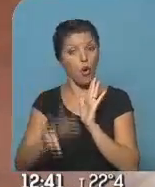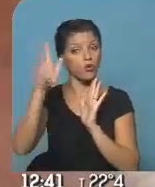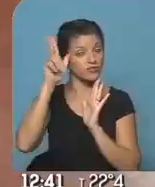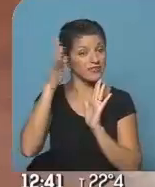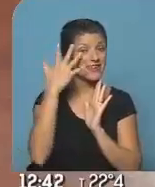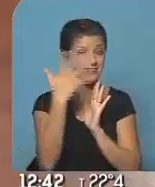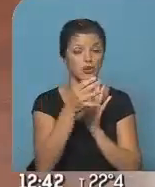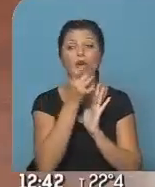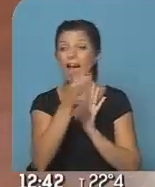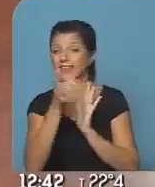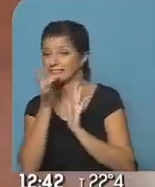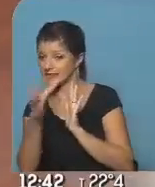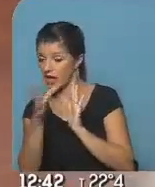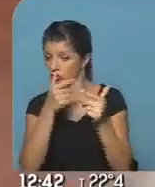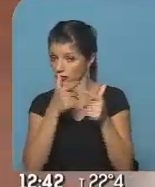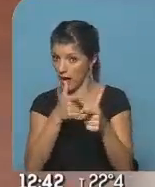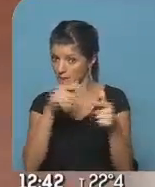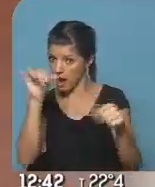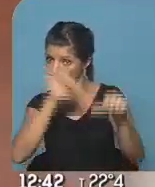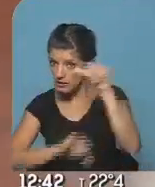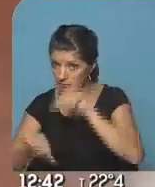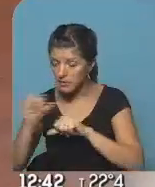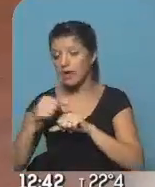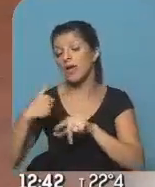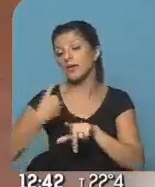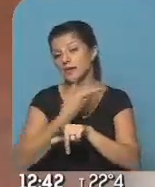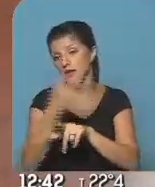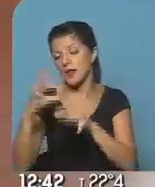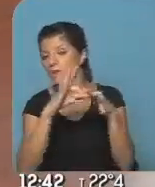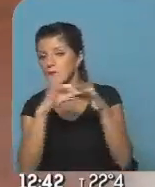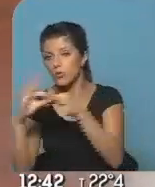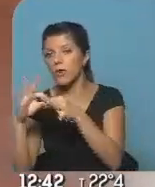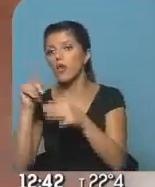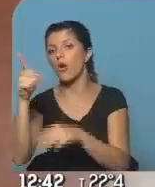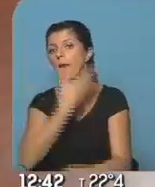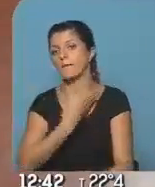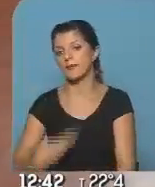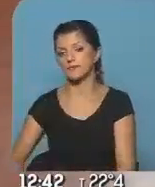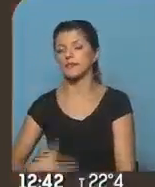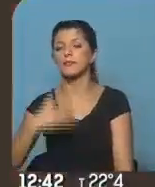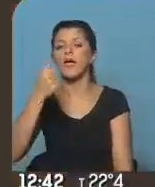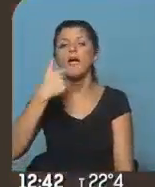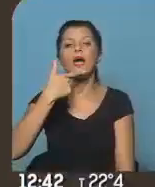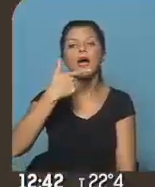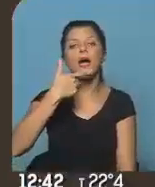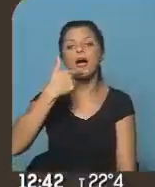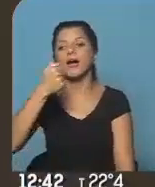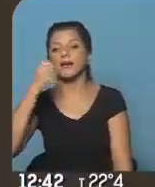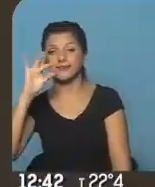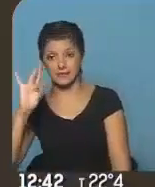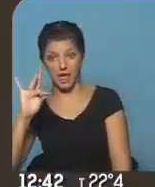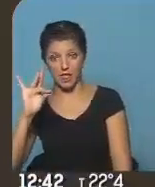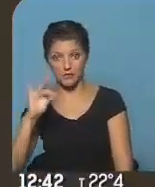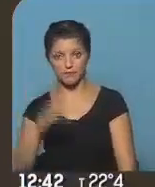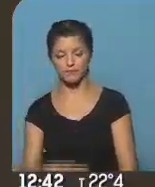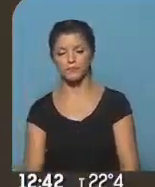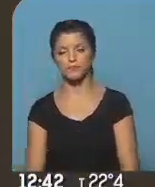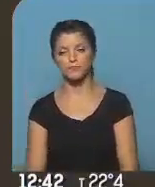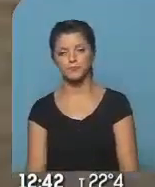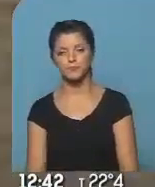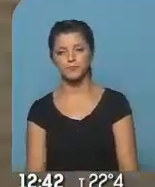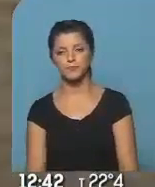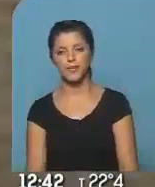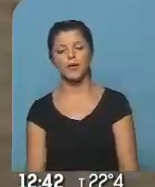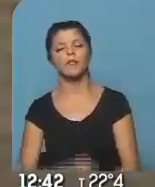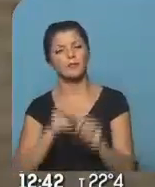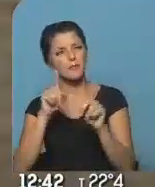químicas, de los cuales la mayoría fueron adjudicados al régimen de Al-Assad. Claro, porque además lo que uno empieza a encontrar es cómo intentan mostrar